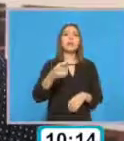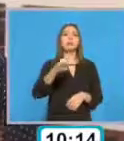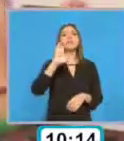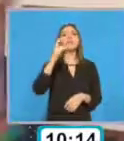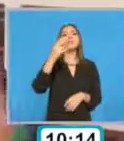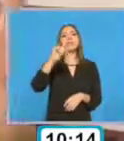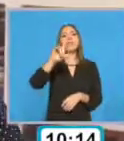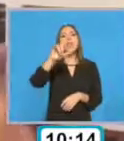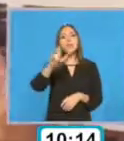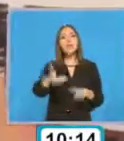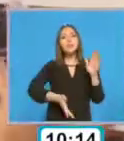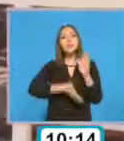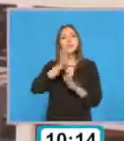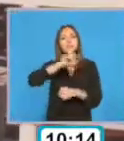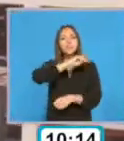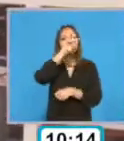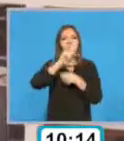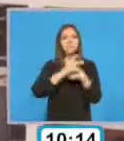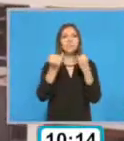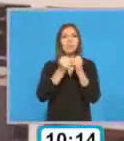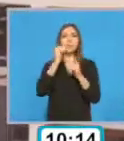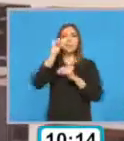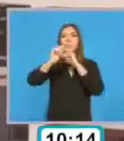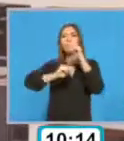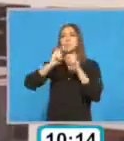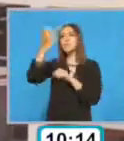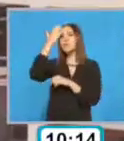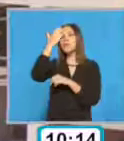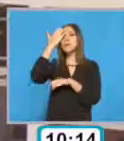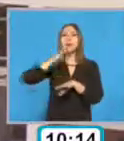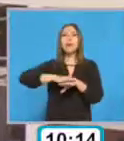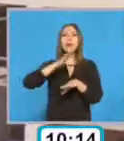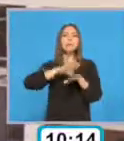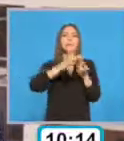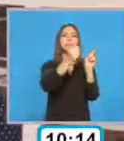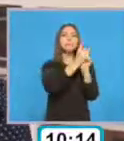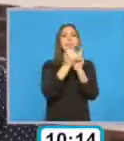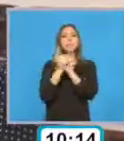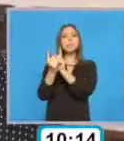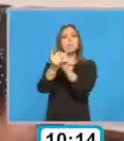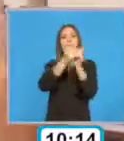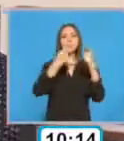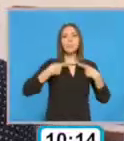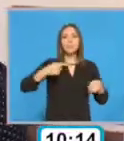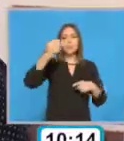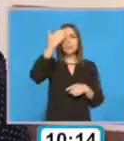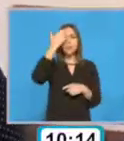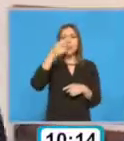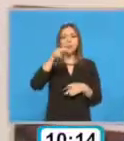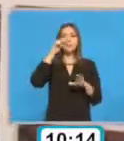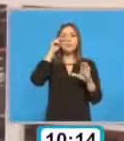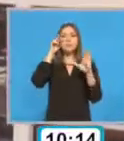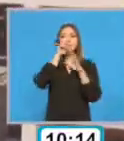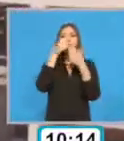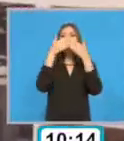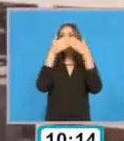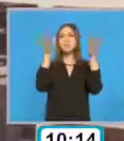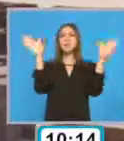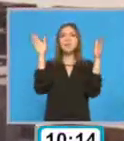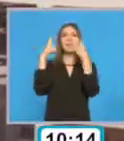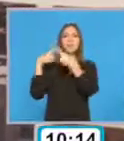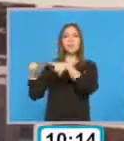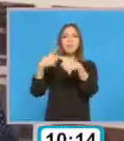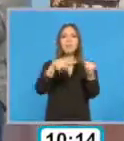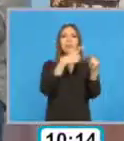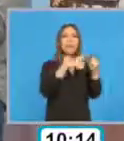Chile, entonces esos mismos vas conociendo gente, se va enriqueciendo tu proyecto, se va enriqueciendo, o sea, tu visión de las cosas y se van cambiando y se